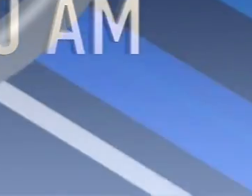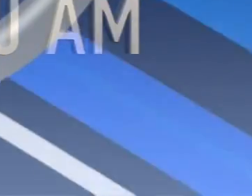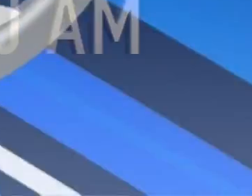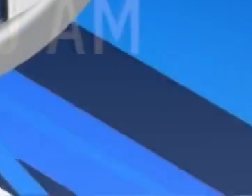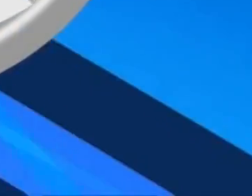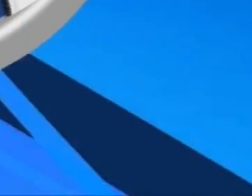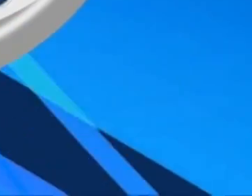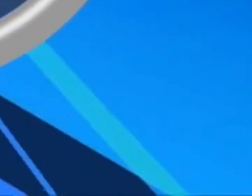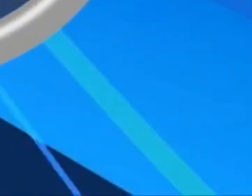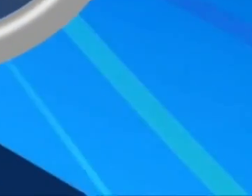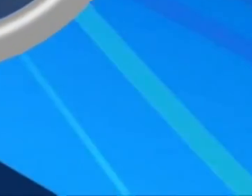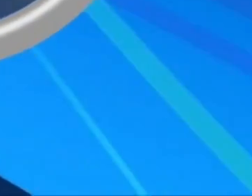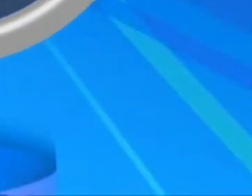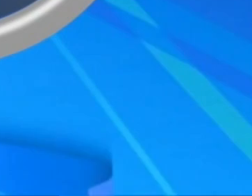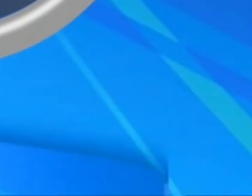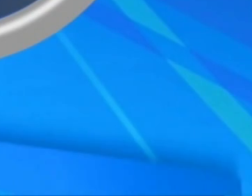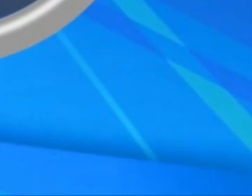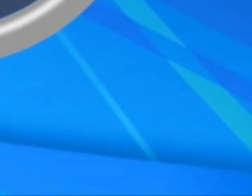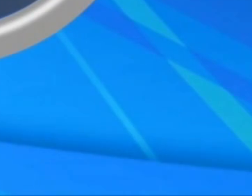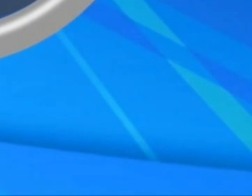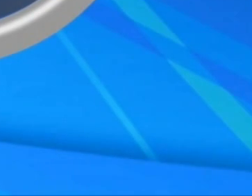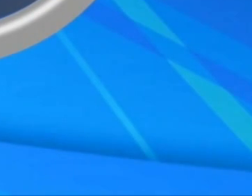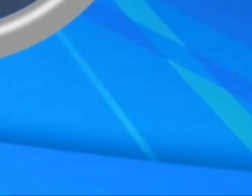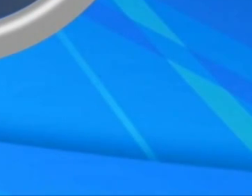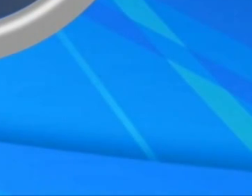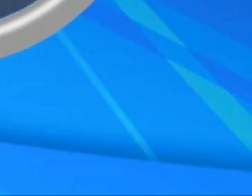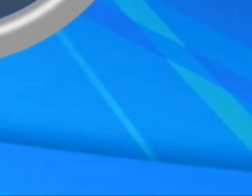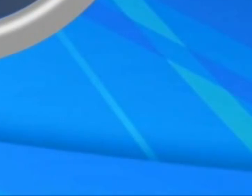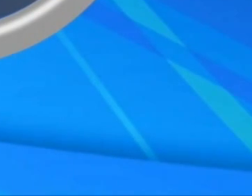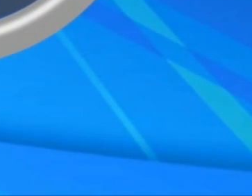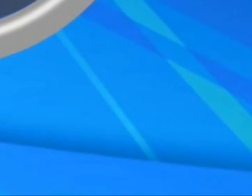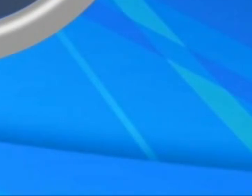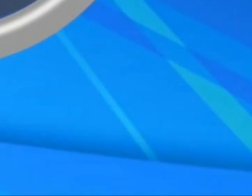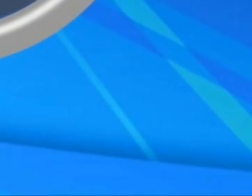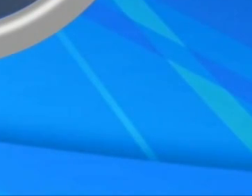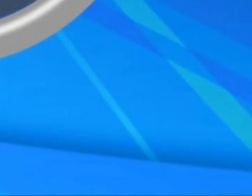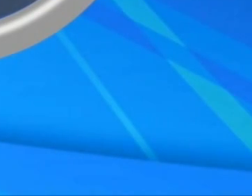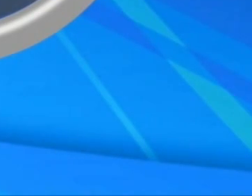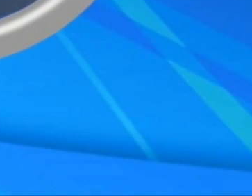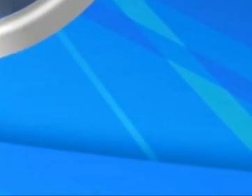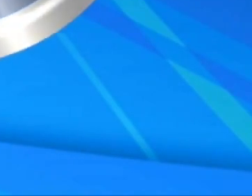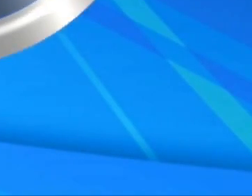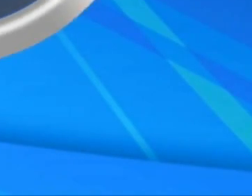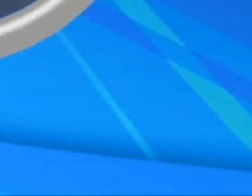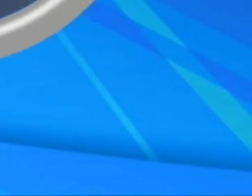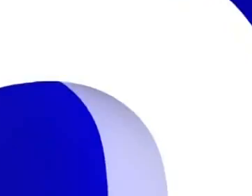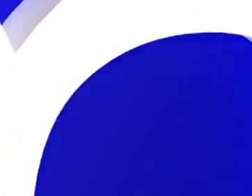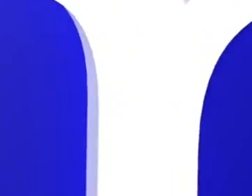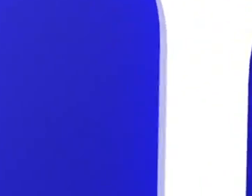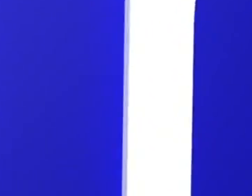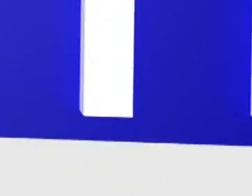por Asamblea TV, tu canal parlamentario.